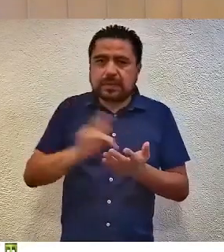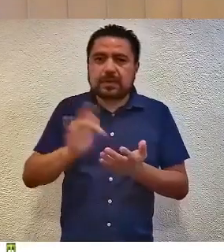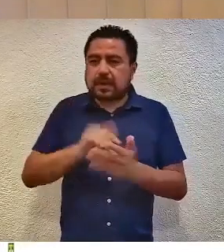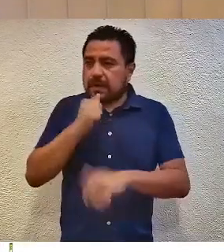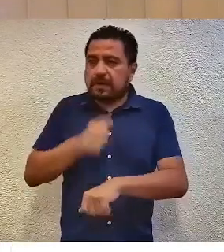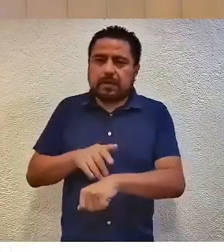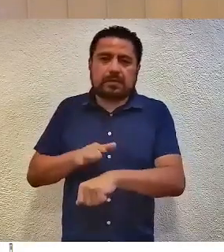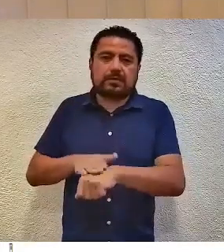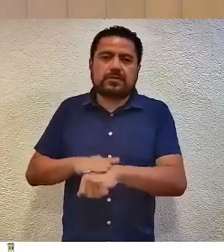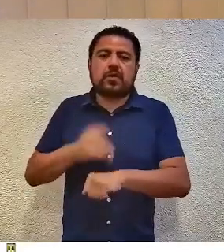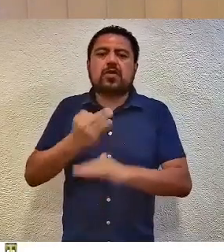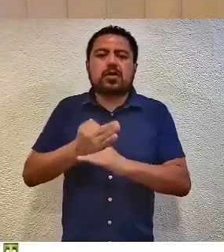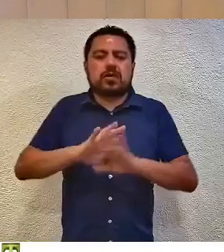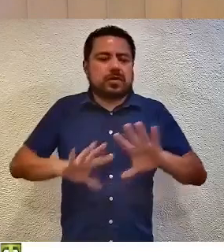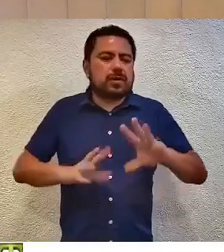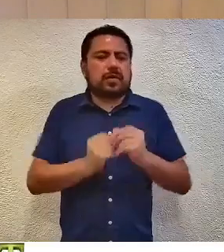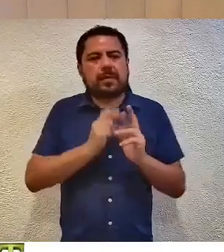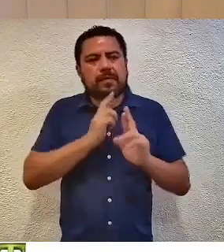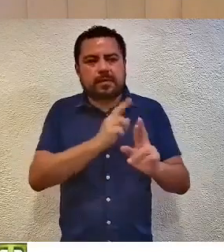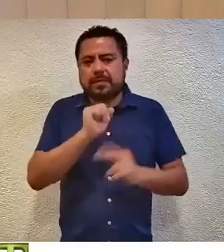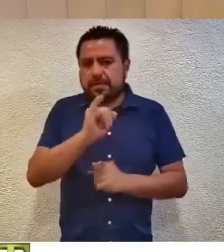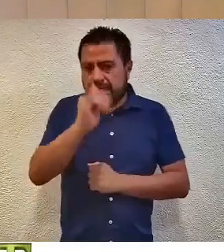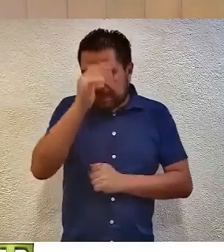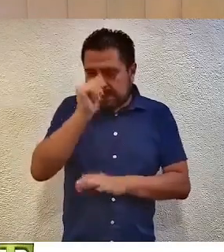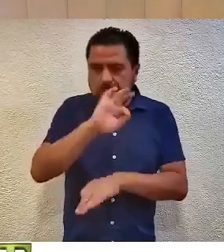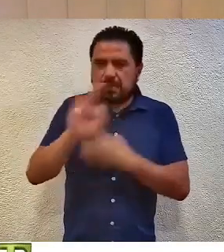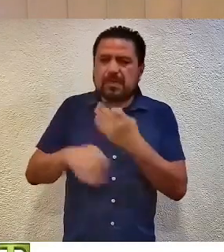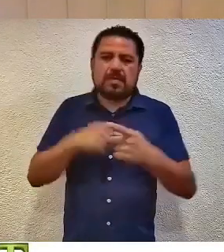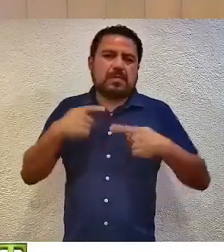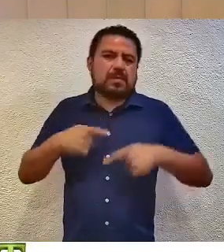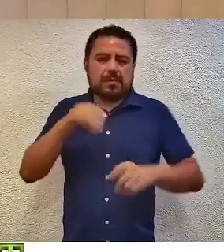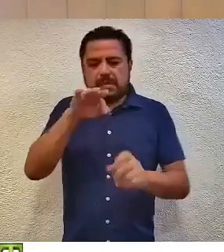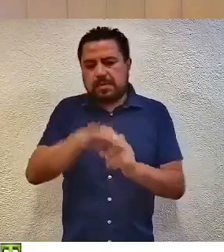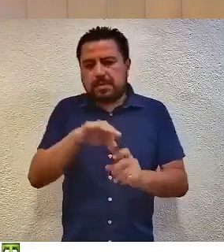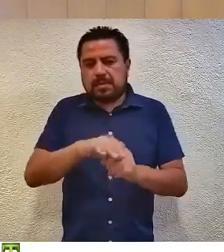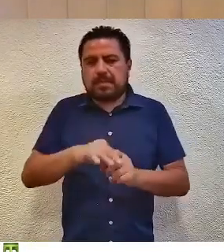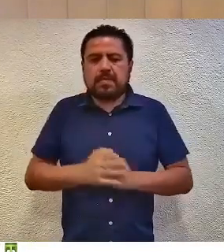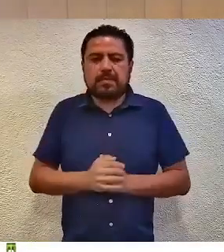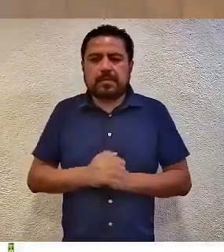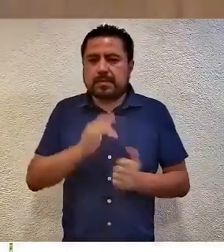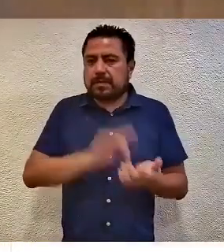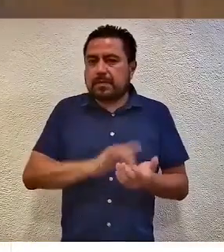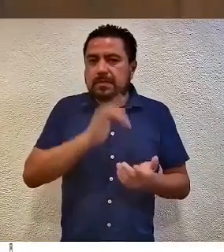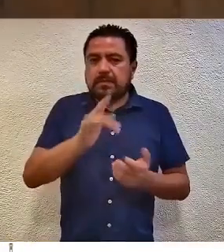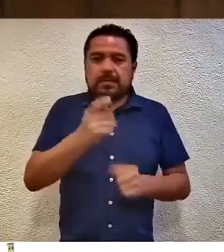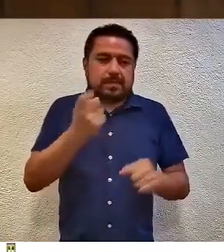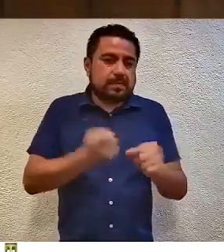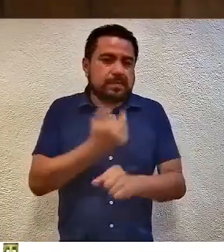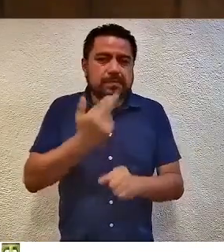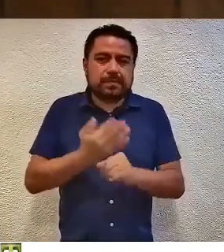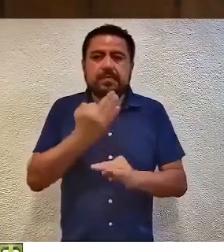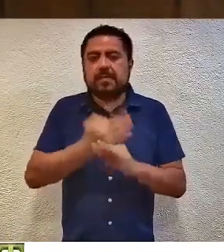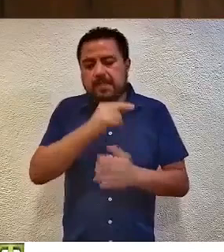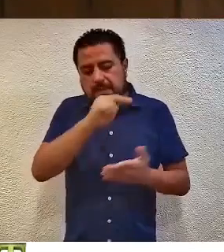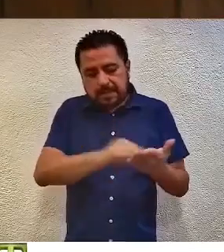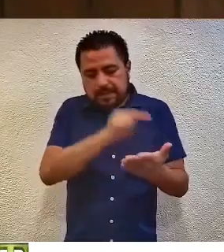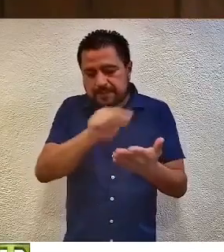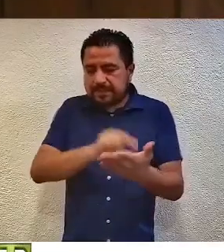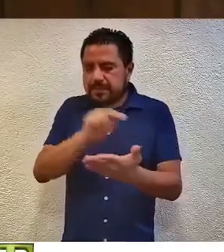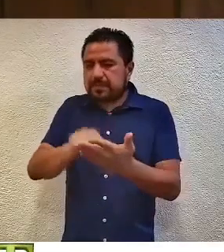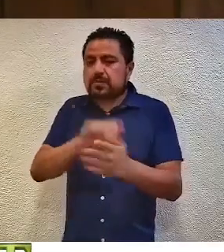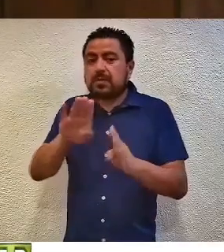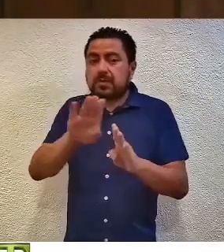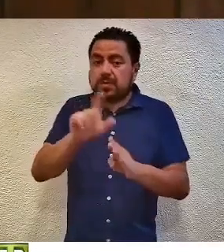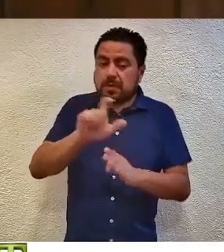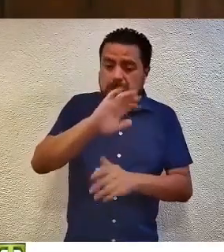magistradas, magistrado. El proyecto de resolución fue aprobado por unanimidad de votos. Gracias, secretario. Sírvase recabar las firmas